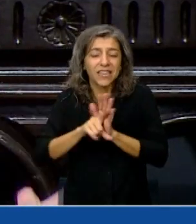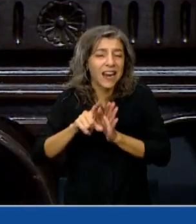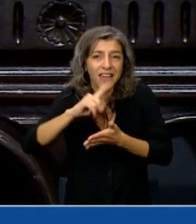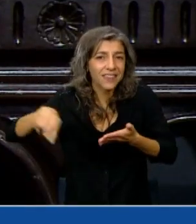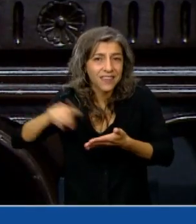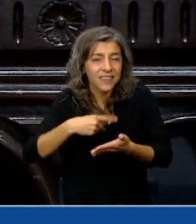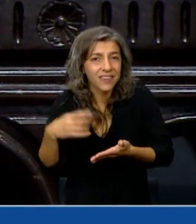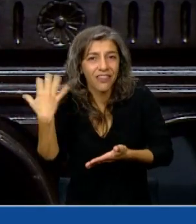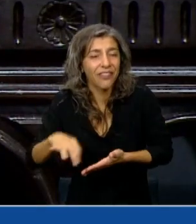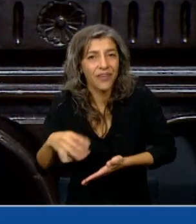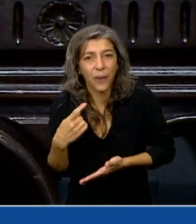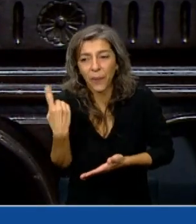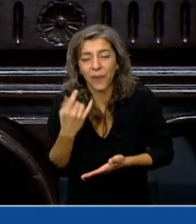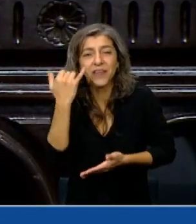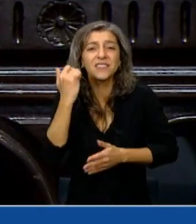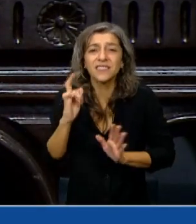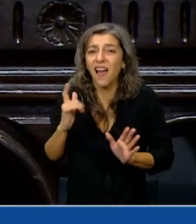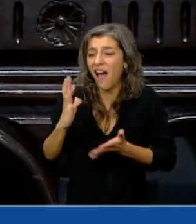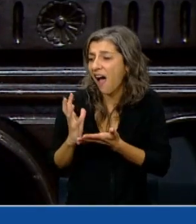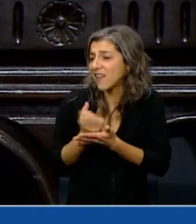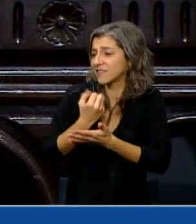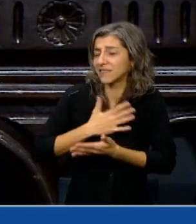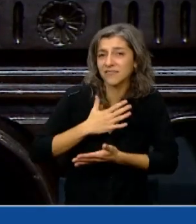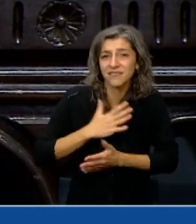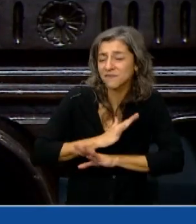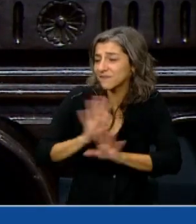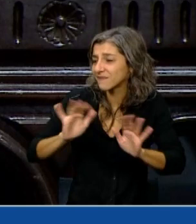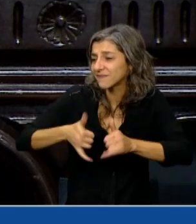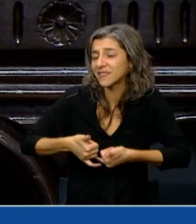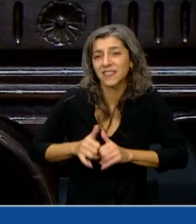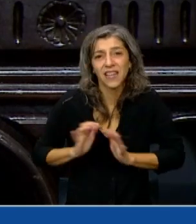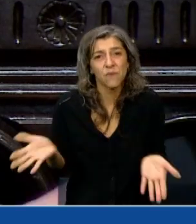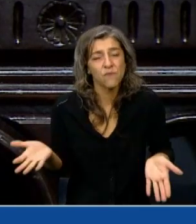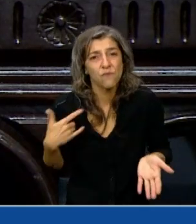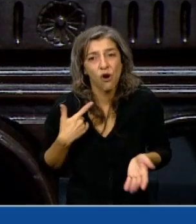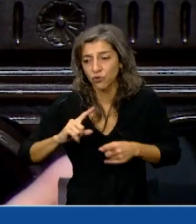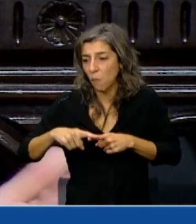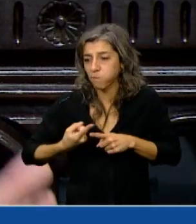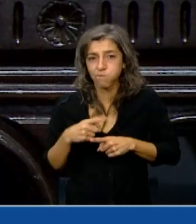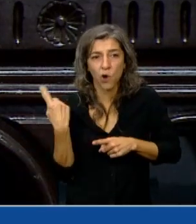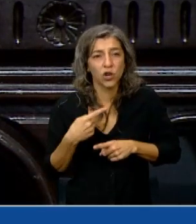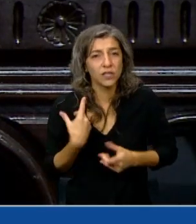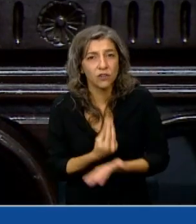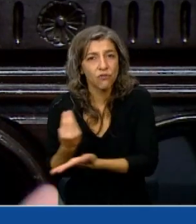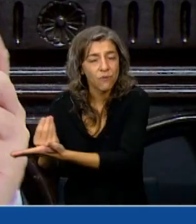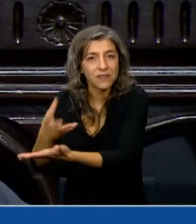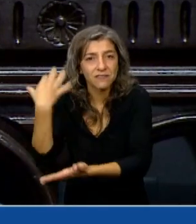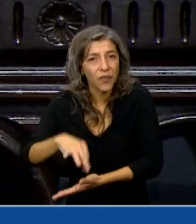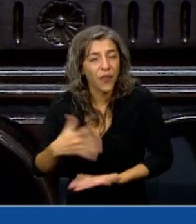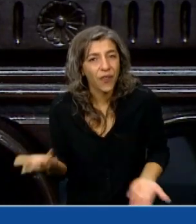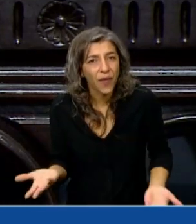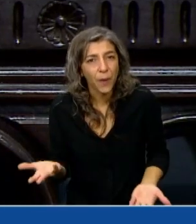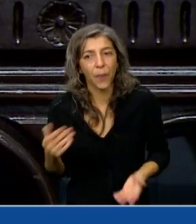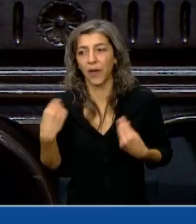desastre. 3 años llevamos. Después nos quejamos que la política no representa. ¿Cómo nos vamos a quejar de eso si no